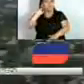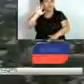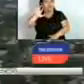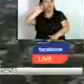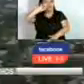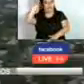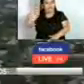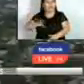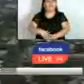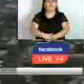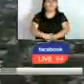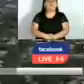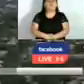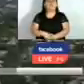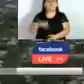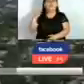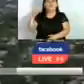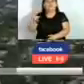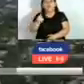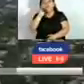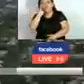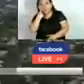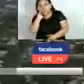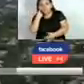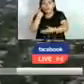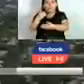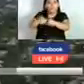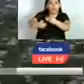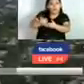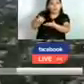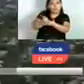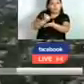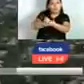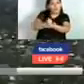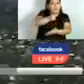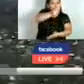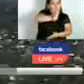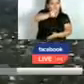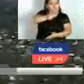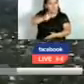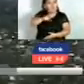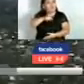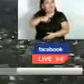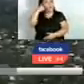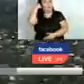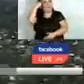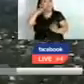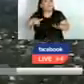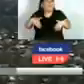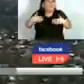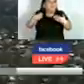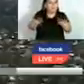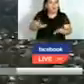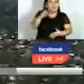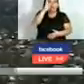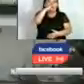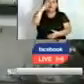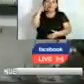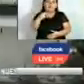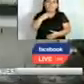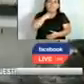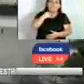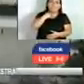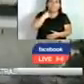7.5%. La gestión fiscal debe ser prudente para los próximos meses, ya que la economía del país se vio seriamente afectada